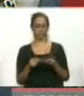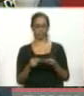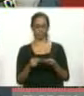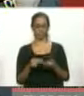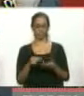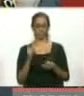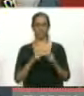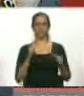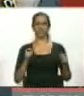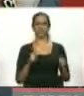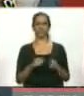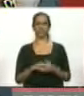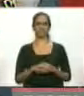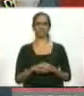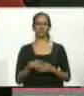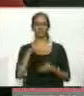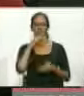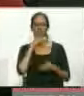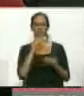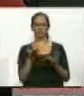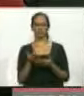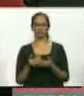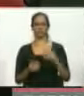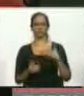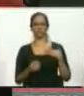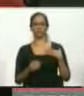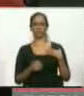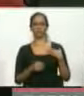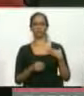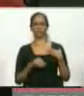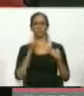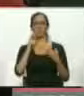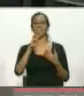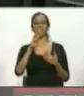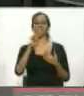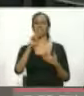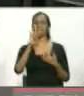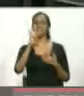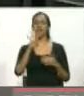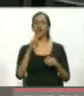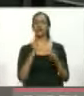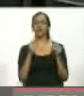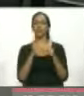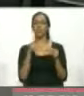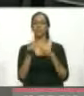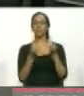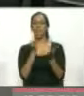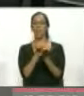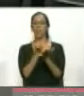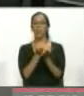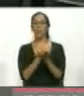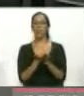enardecida por entonces abierto las 24 24 horas en para hacerte la prueba